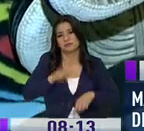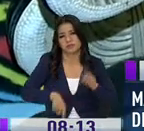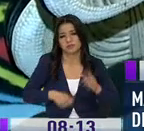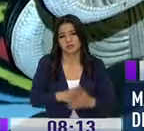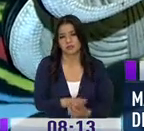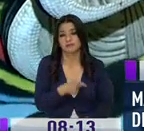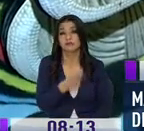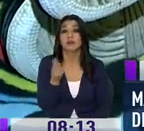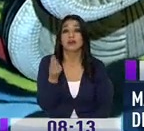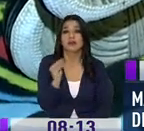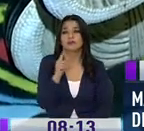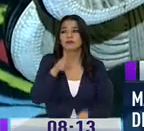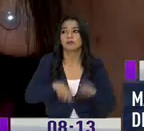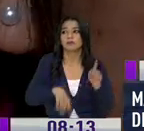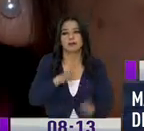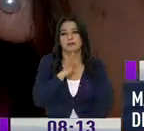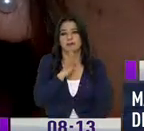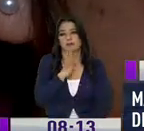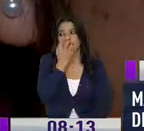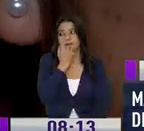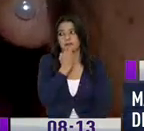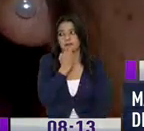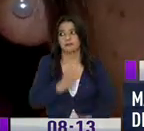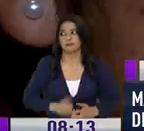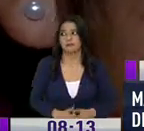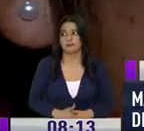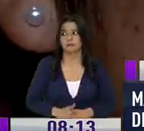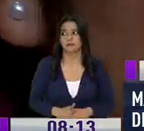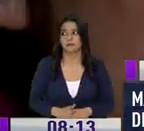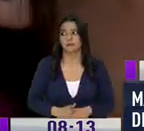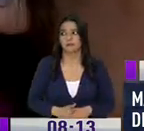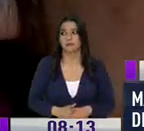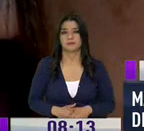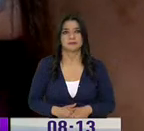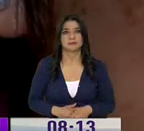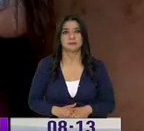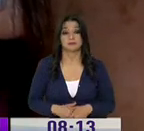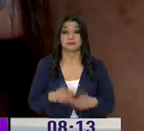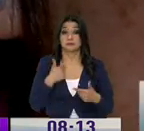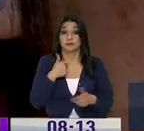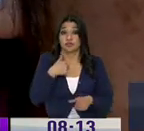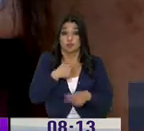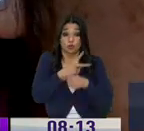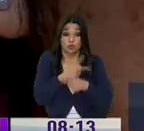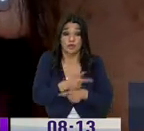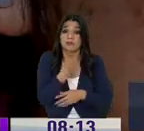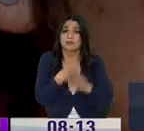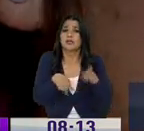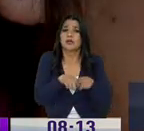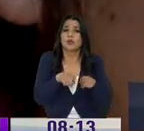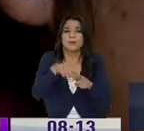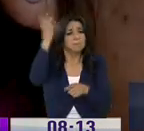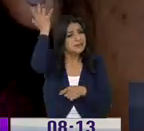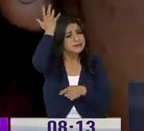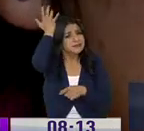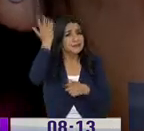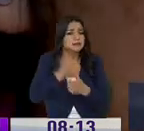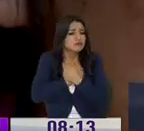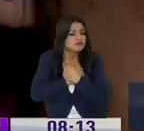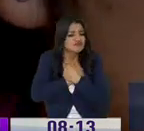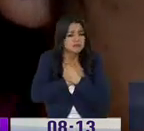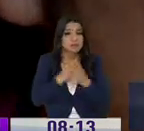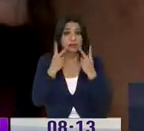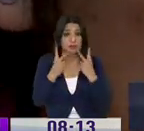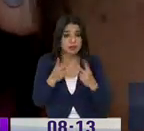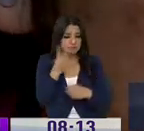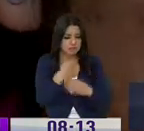la joven no puede hablar. Cuidándole como a una princesa que Dios me dio. Pero mirarle a mi hija sí